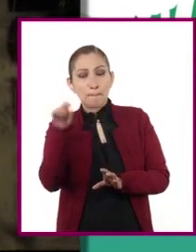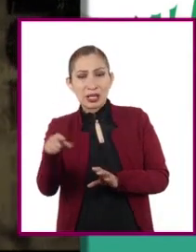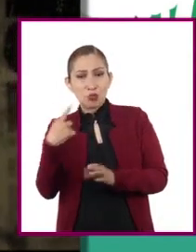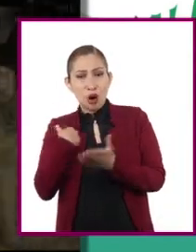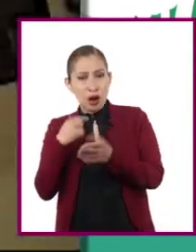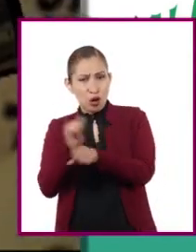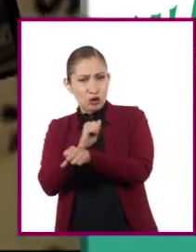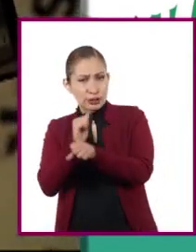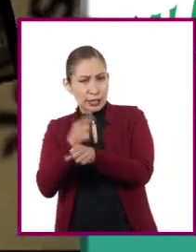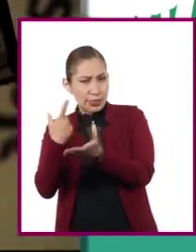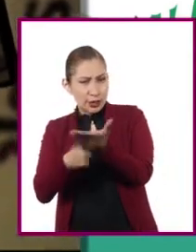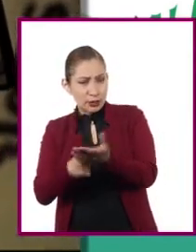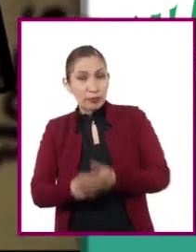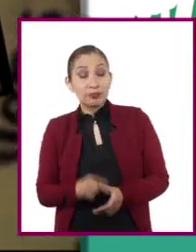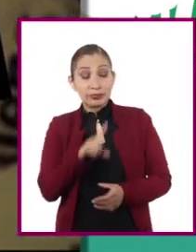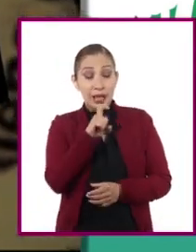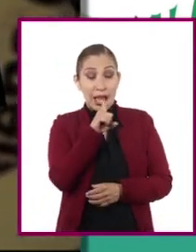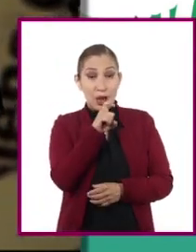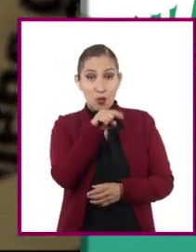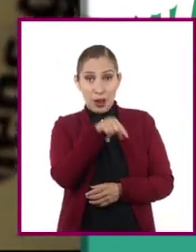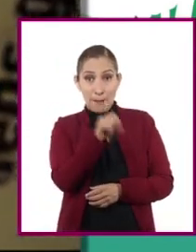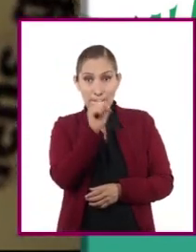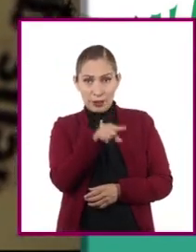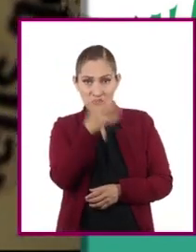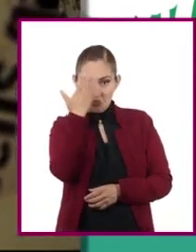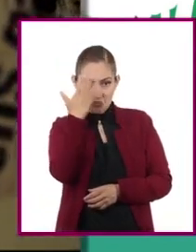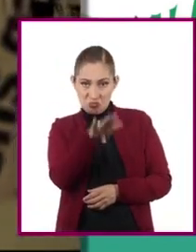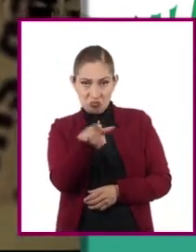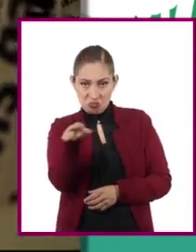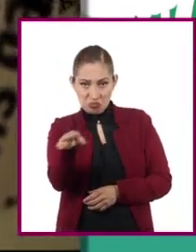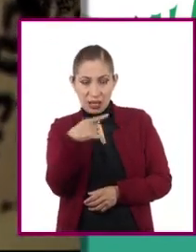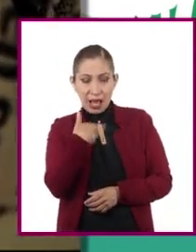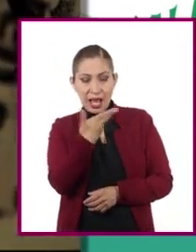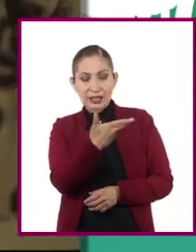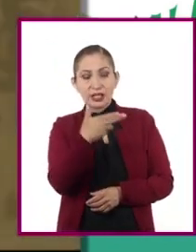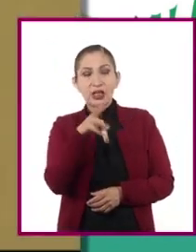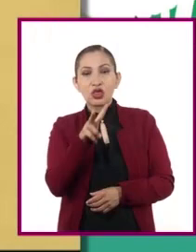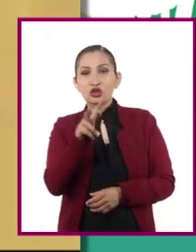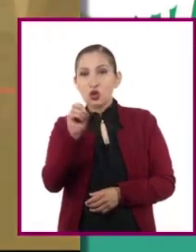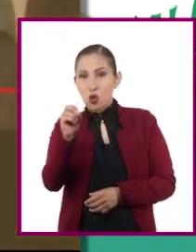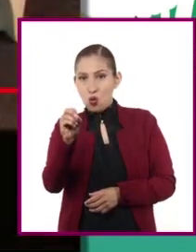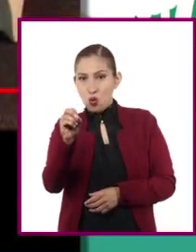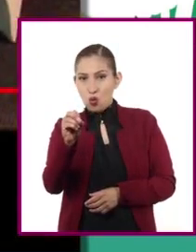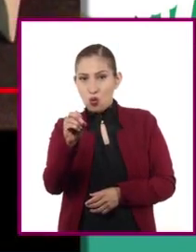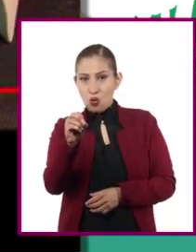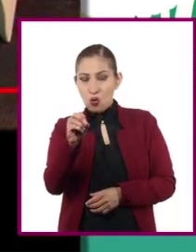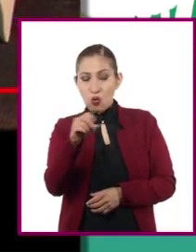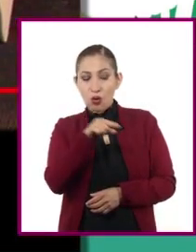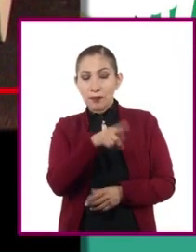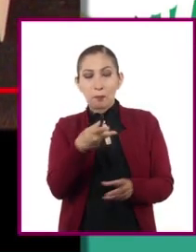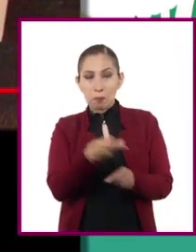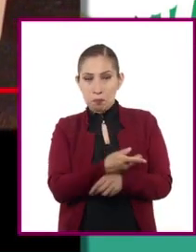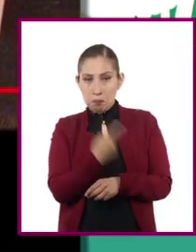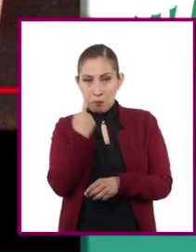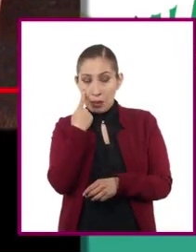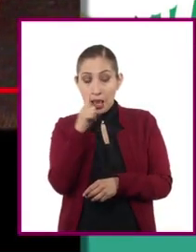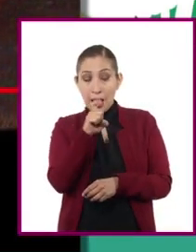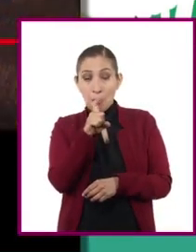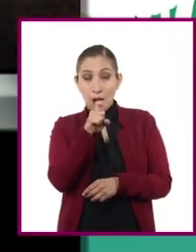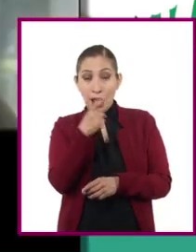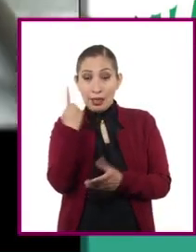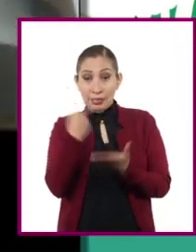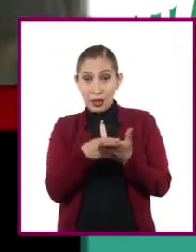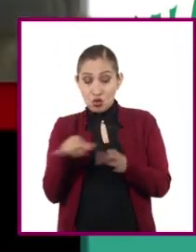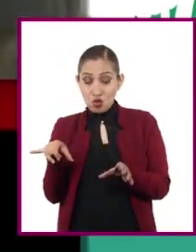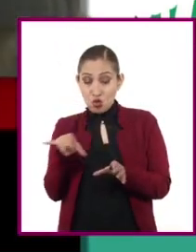funciona el Ecovía? El agua, como sabemos, es H2O, entonces lo que sucede con el agua